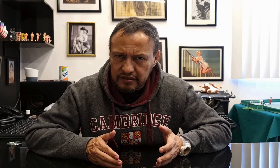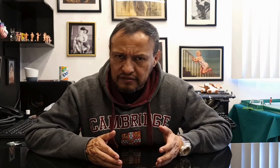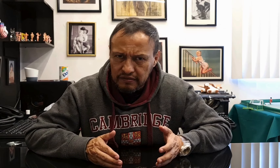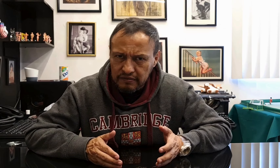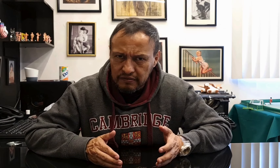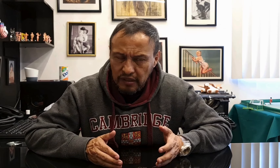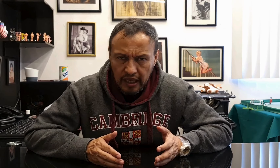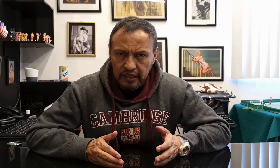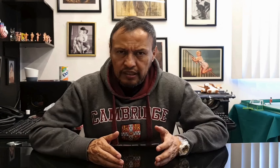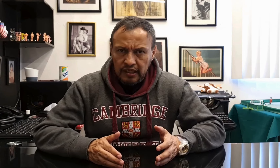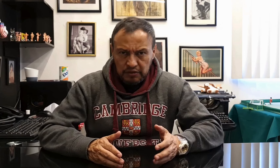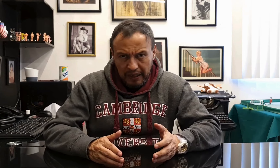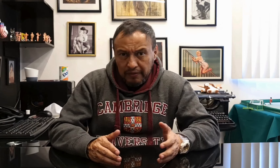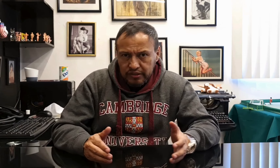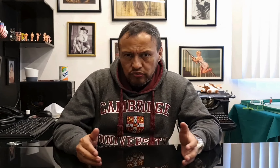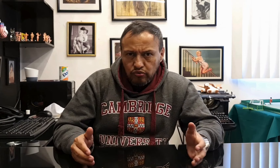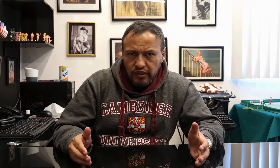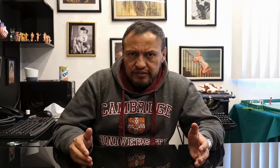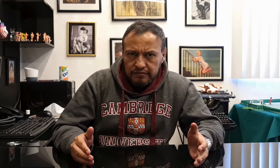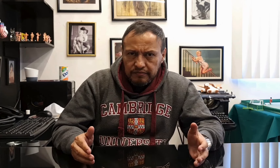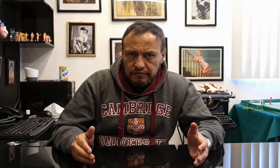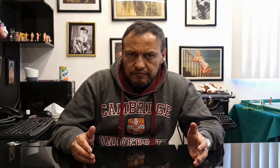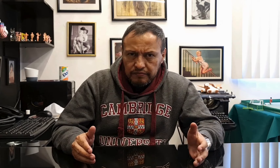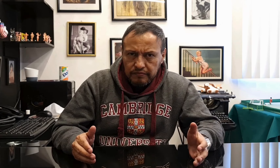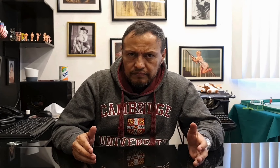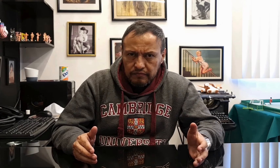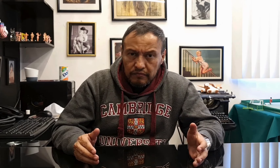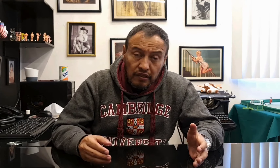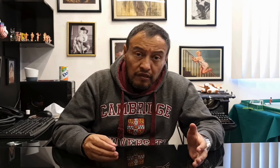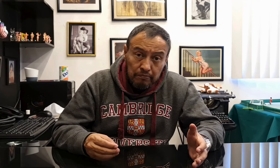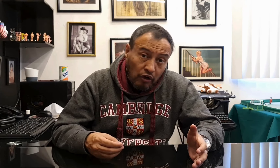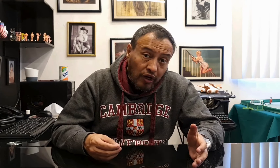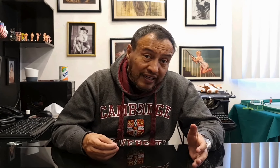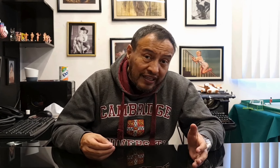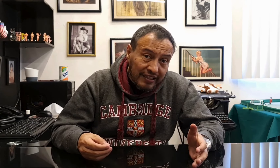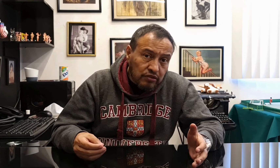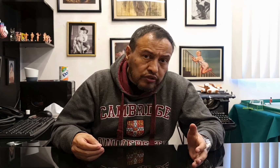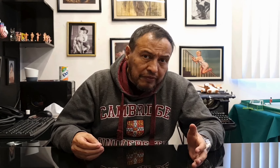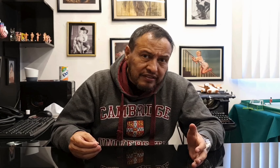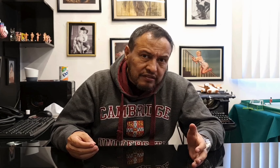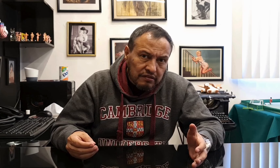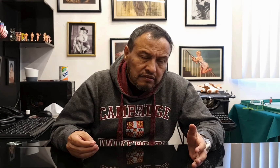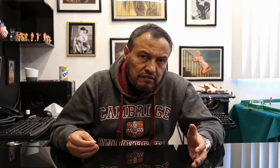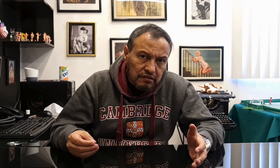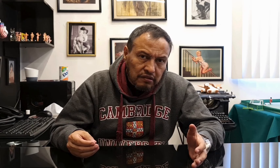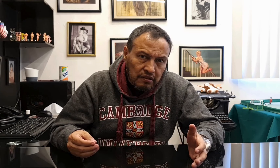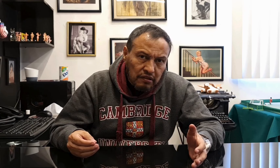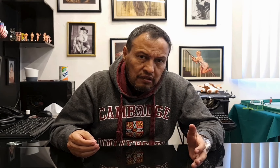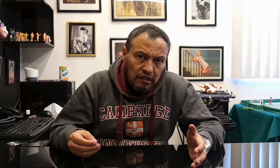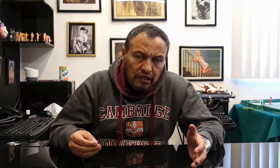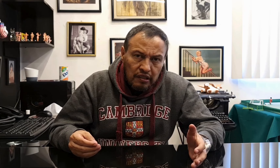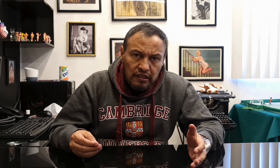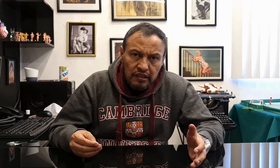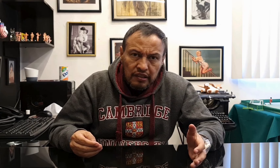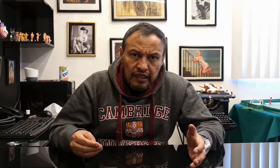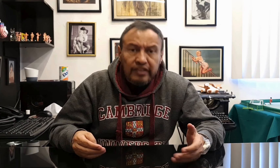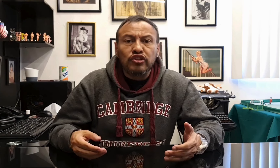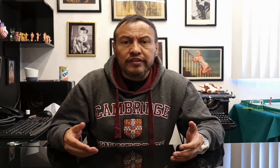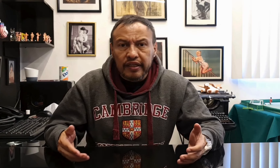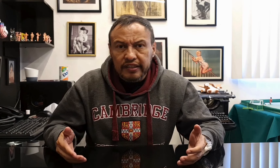expediente? Las palabras son duras, pero la realidad lo es más.